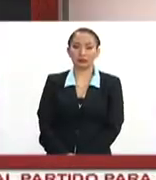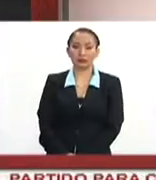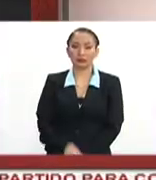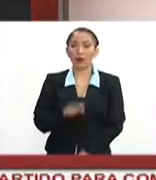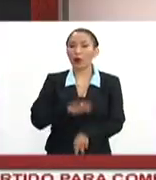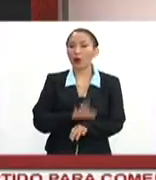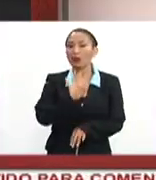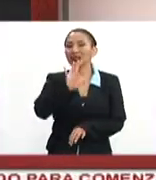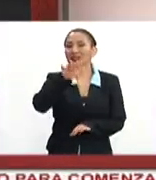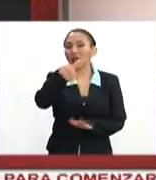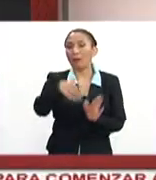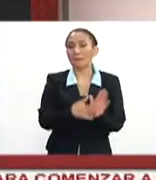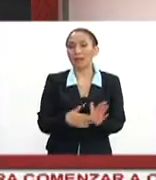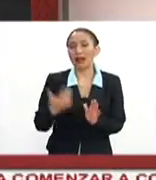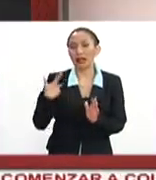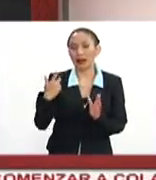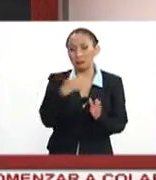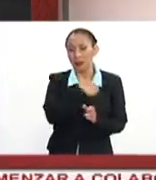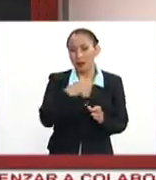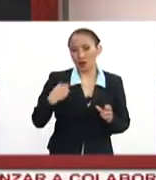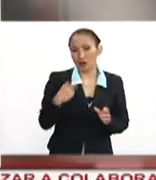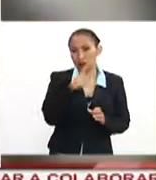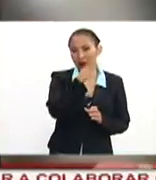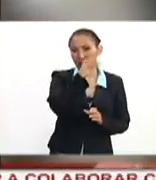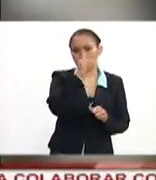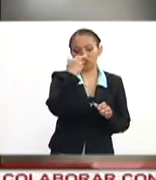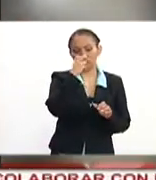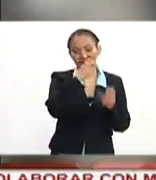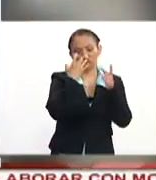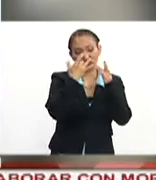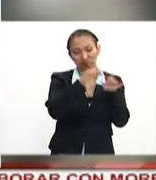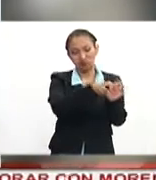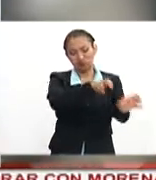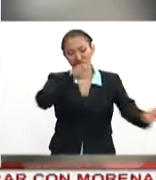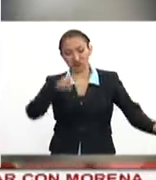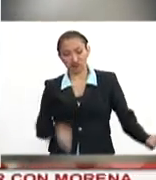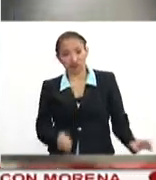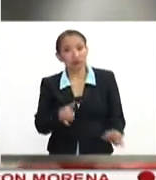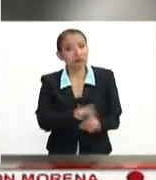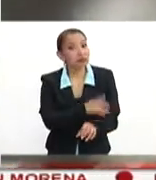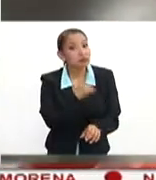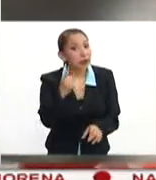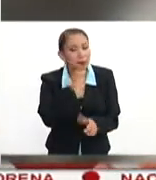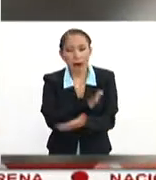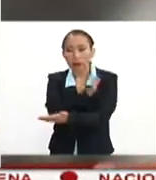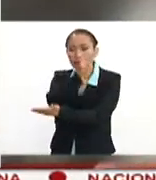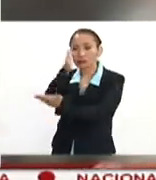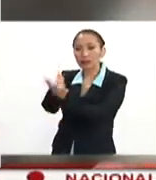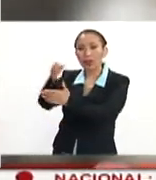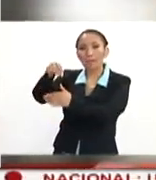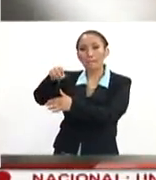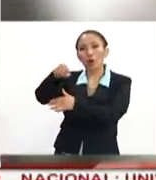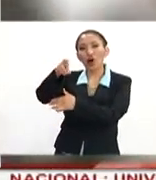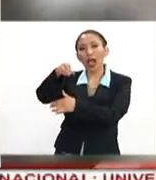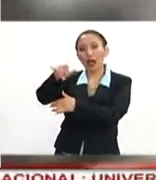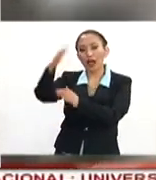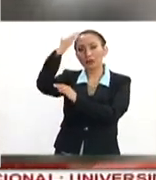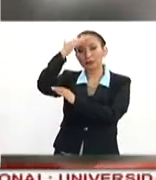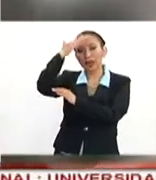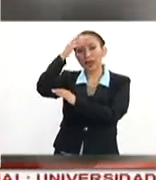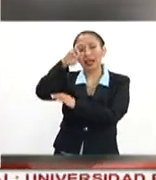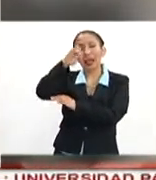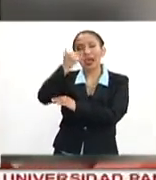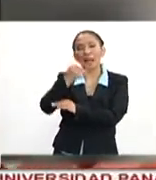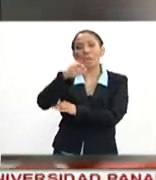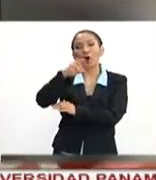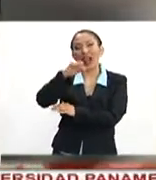Más de 45,000 militantes del PRD en Oaxaca renunciaron a este partido para colaborar con Morena, encabezados por Rey